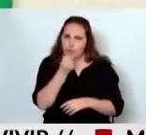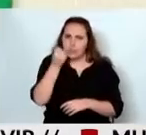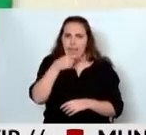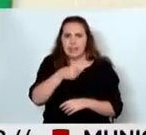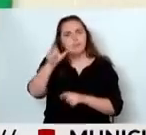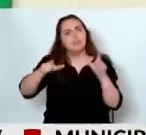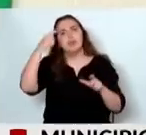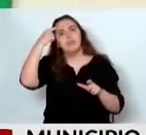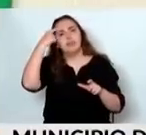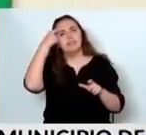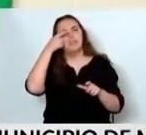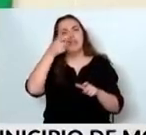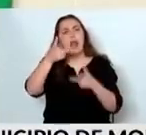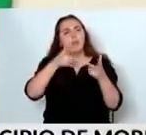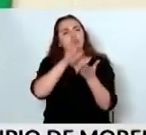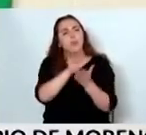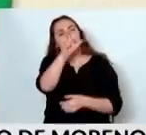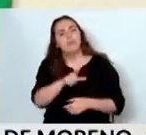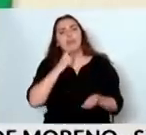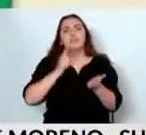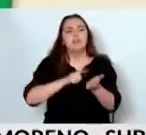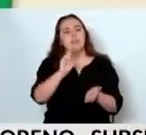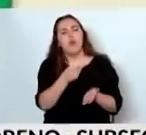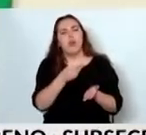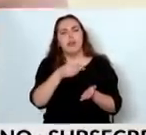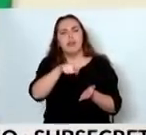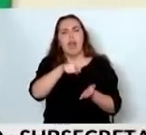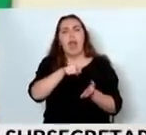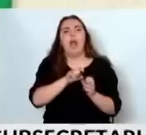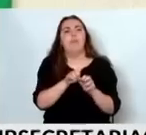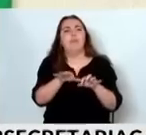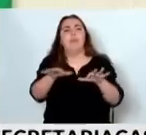termina convenciendo o provocando nuevos suicidios. Pero